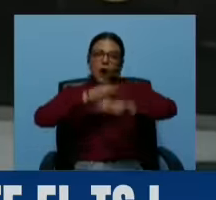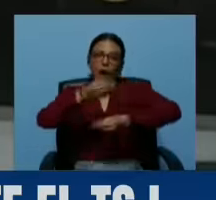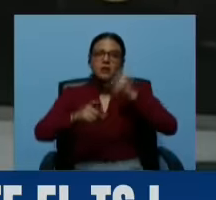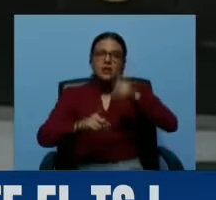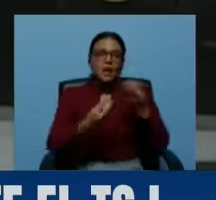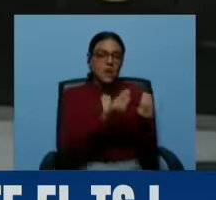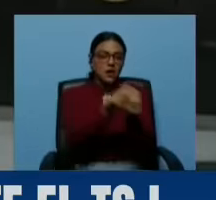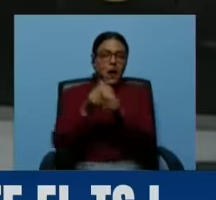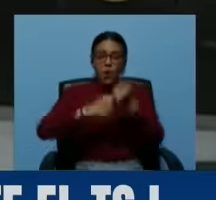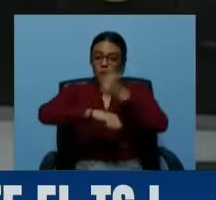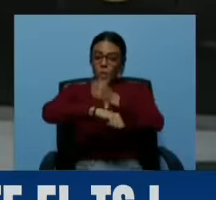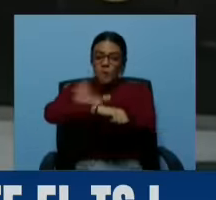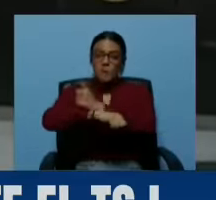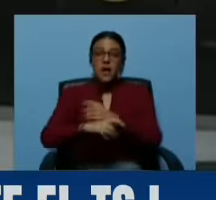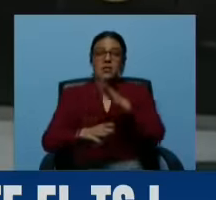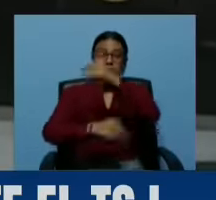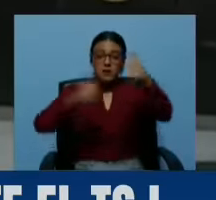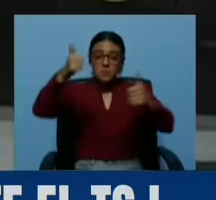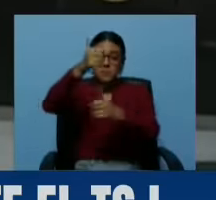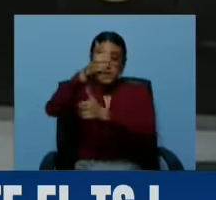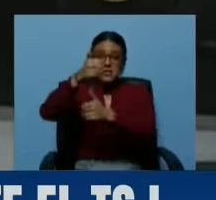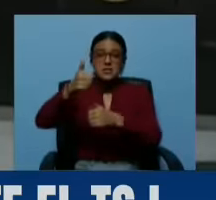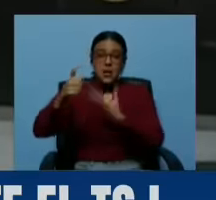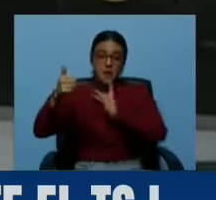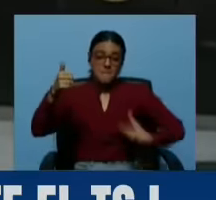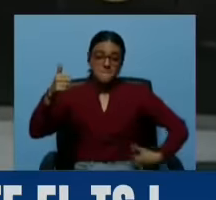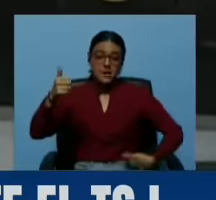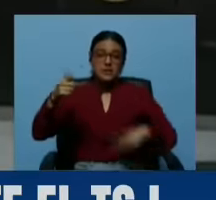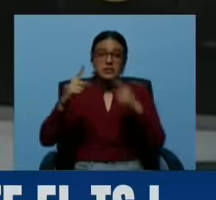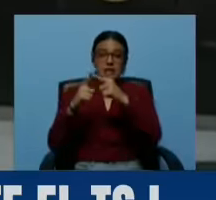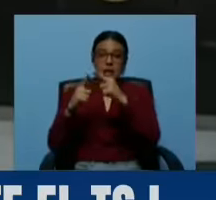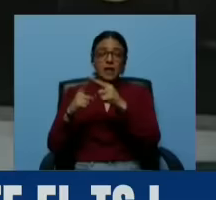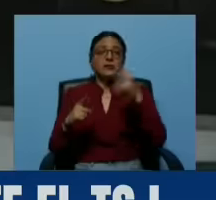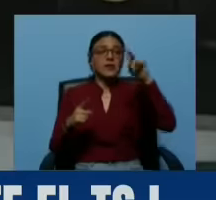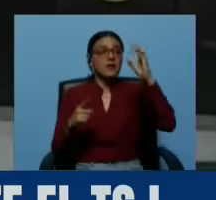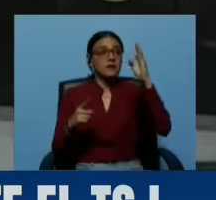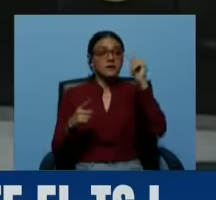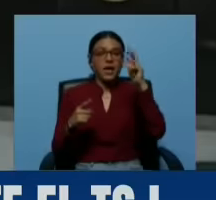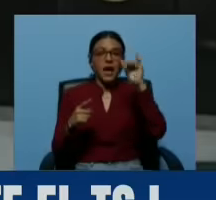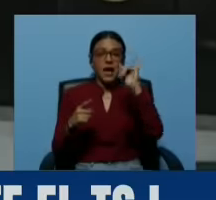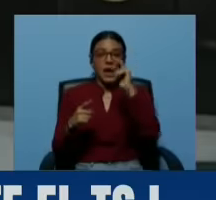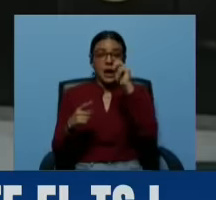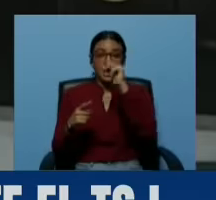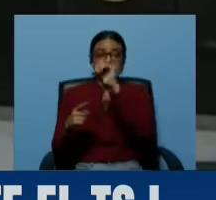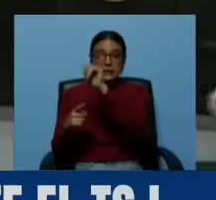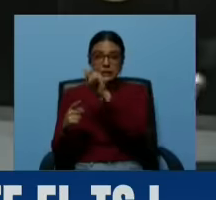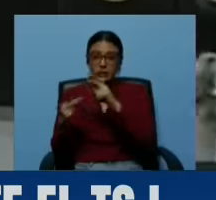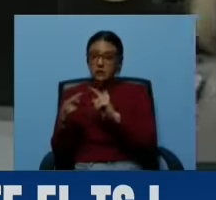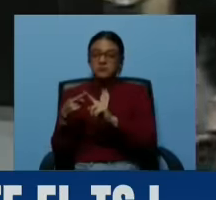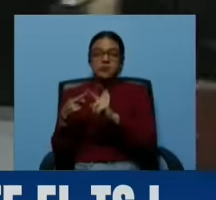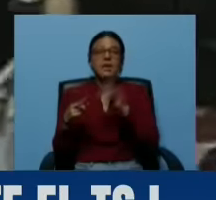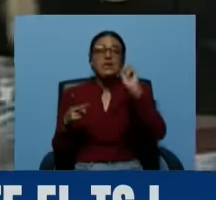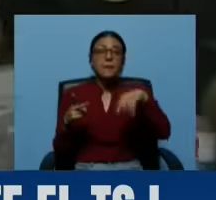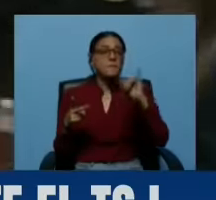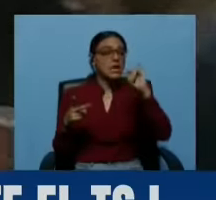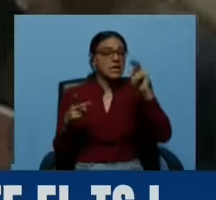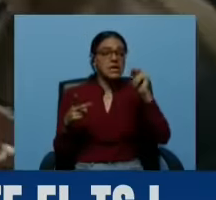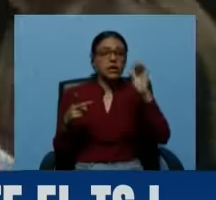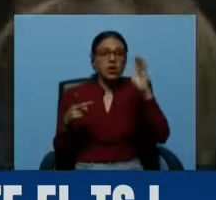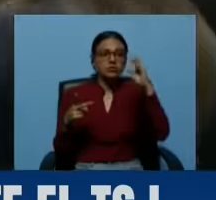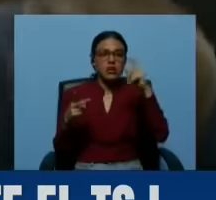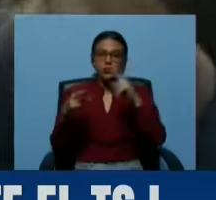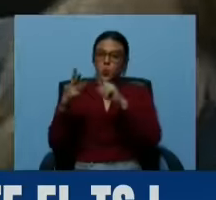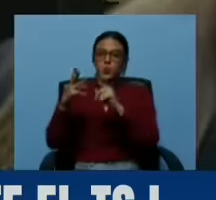estas audiencias la vicepresidenta de esta sala, la magistrada Fanny Márquez, y el magistrado Inocencio Figueroa. En estos